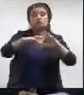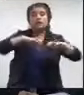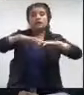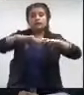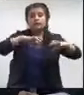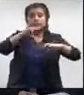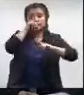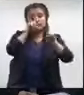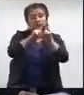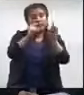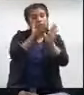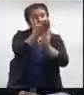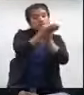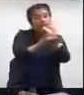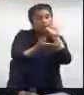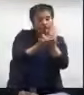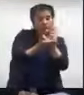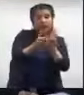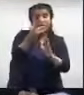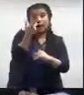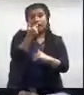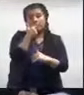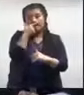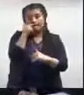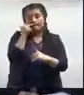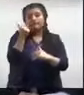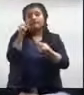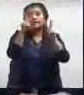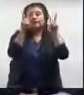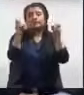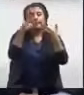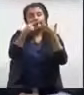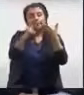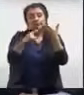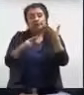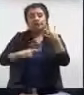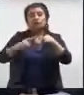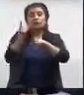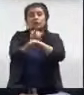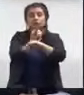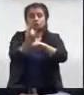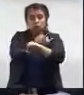la transparencia en el empleo de los recursos